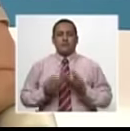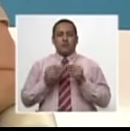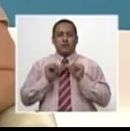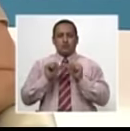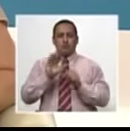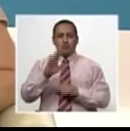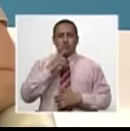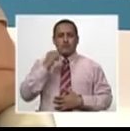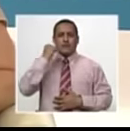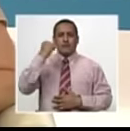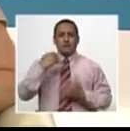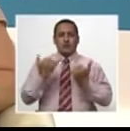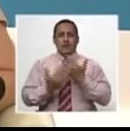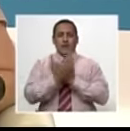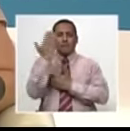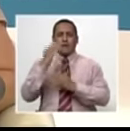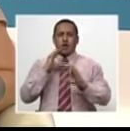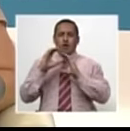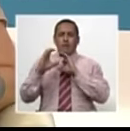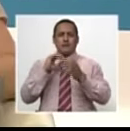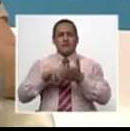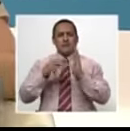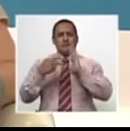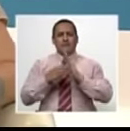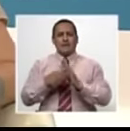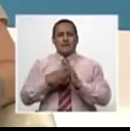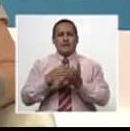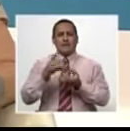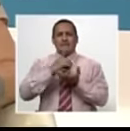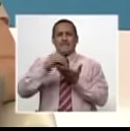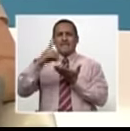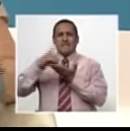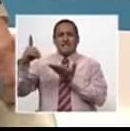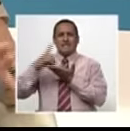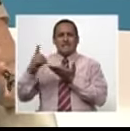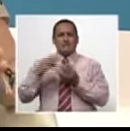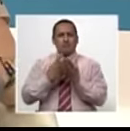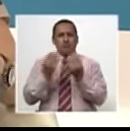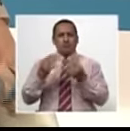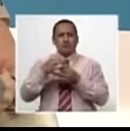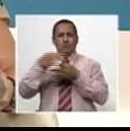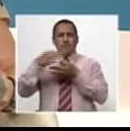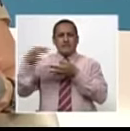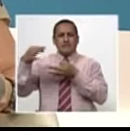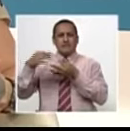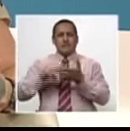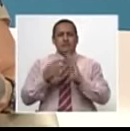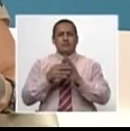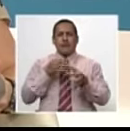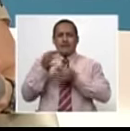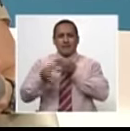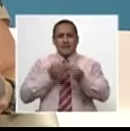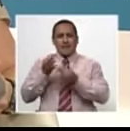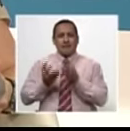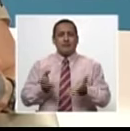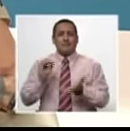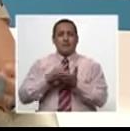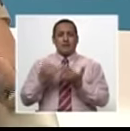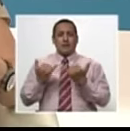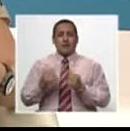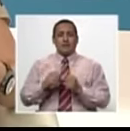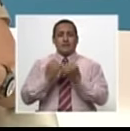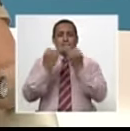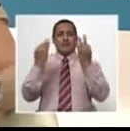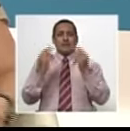Continuamos en Tus Derechos esta mañana conversando acerca de la descentralización y para ahondar un poco más en el tema, sobre